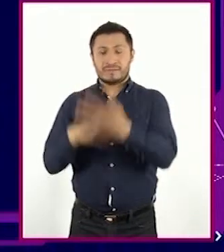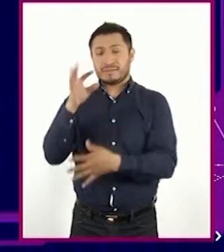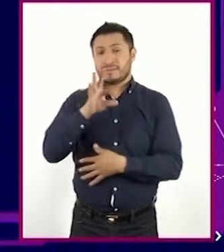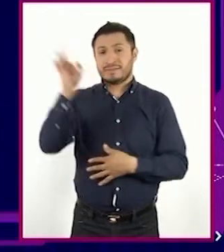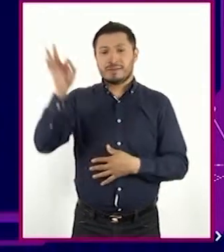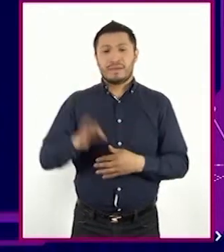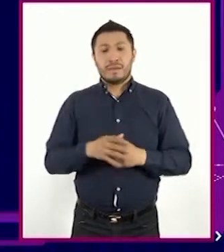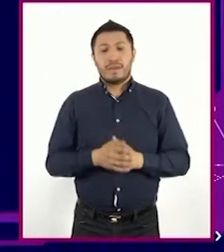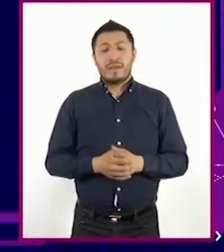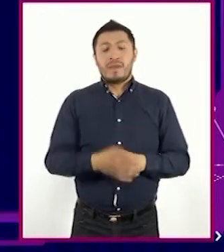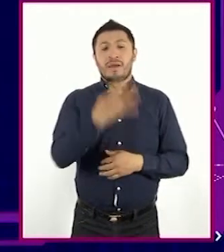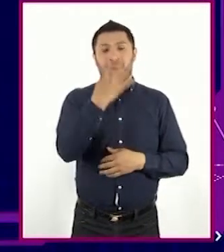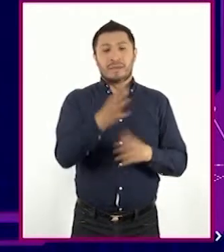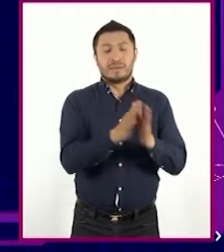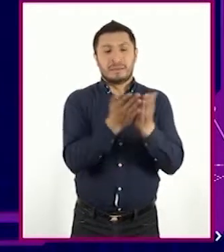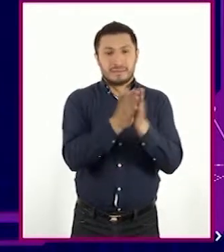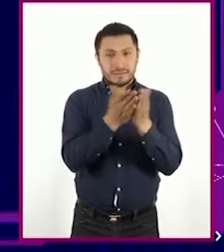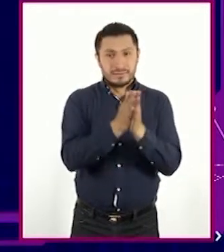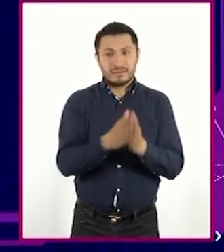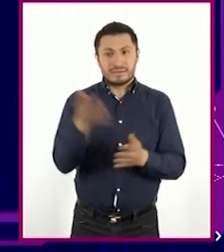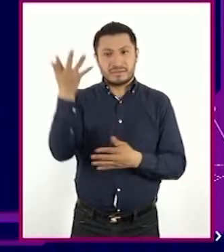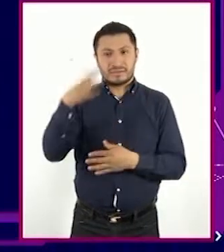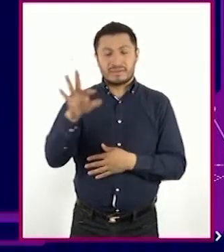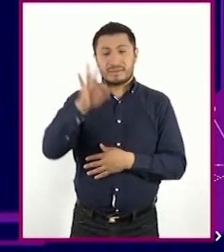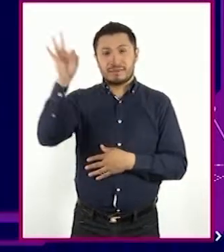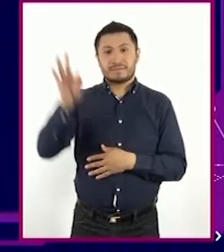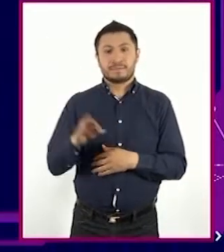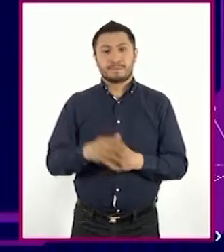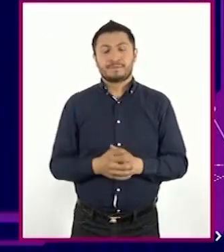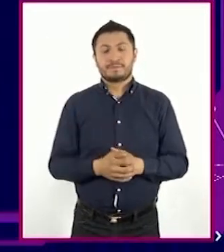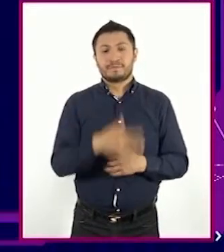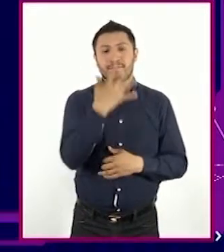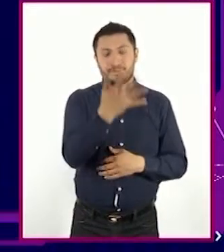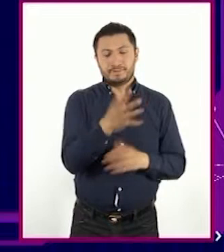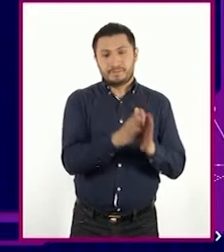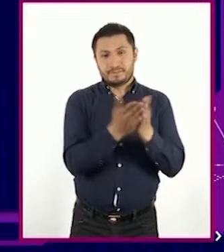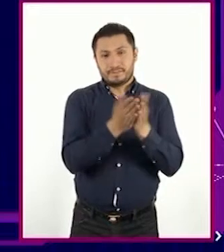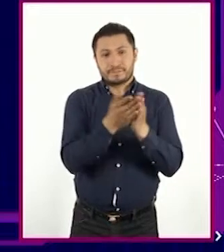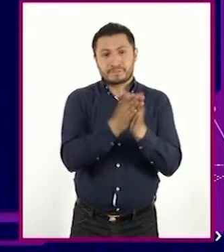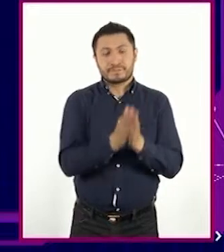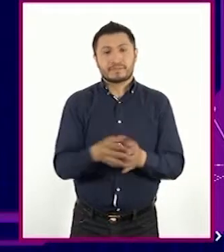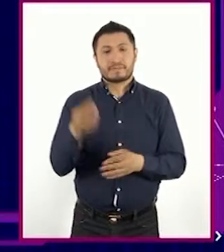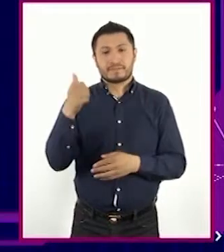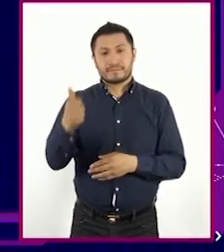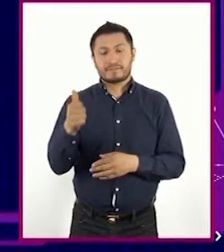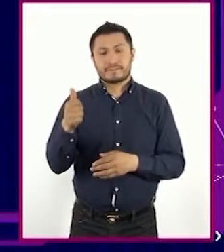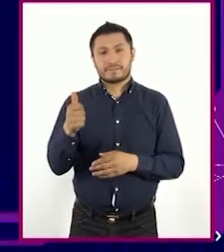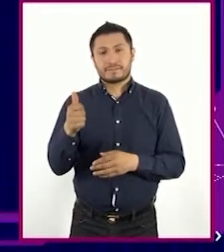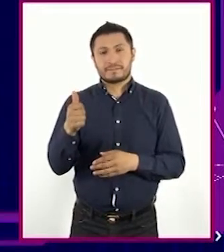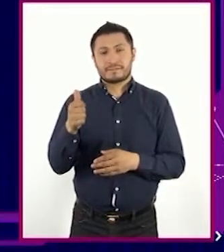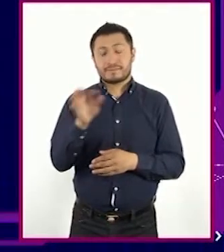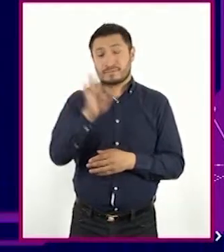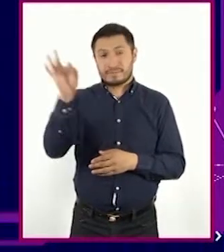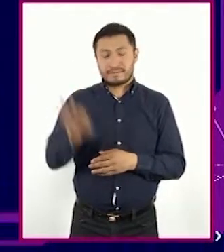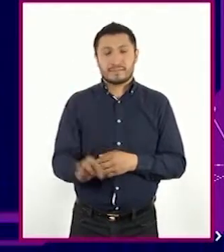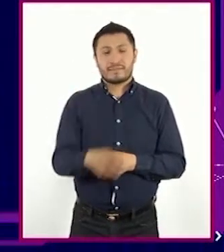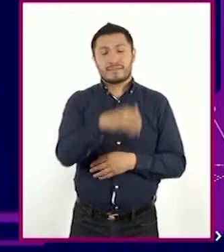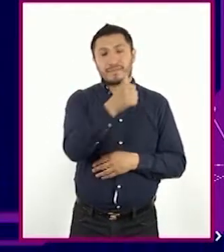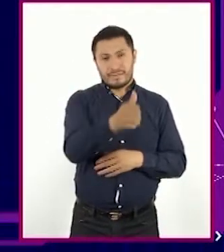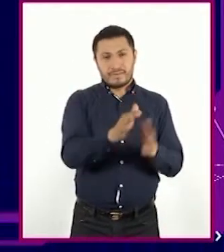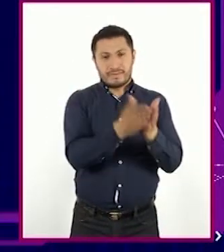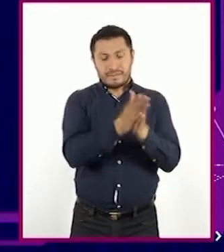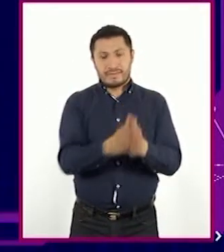15%. 4 libros, 10%. 5 libros, 6%. 6